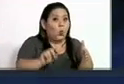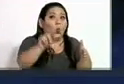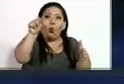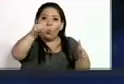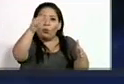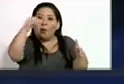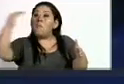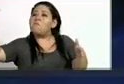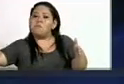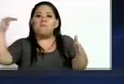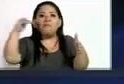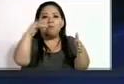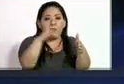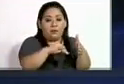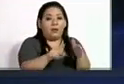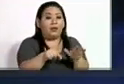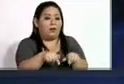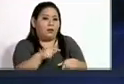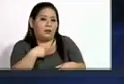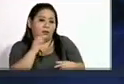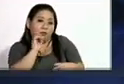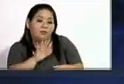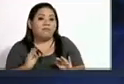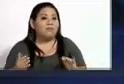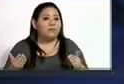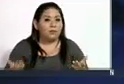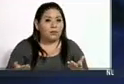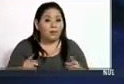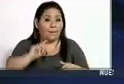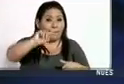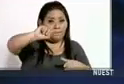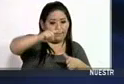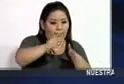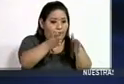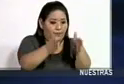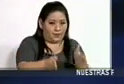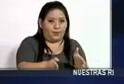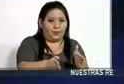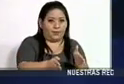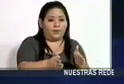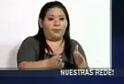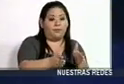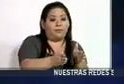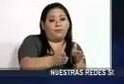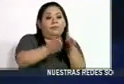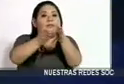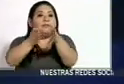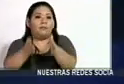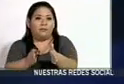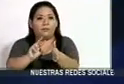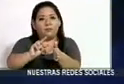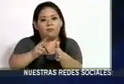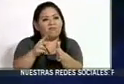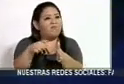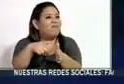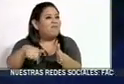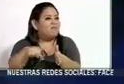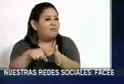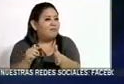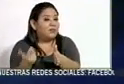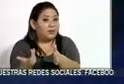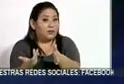De tal manera, pues, que quiero mencionarles que esto es primera fase. La segunda fase sería en la cual ya